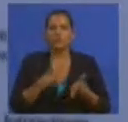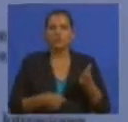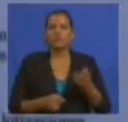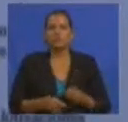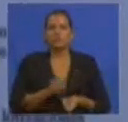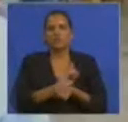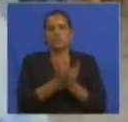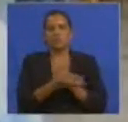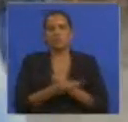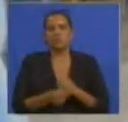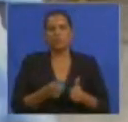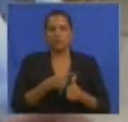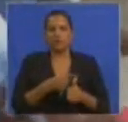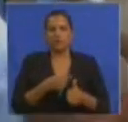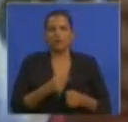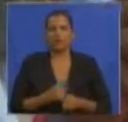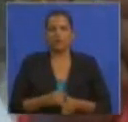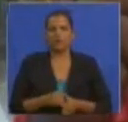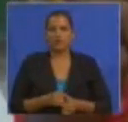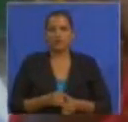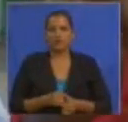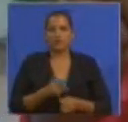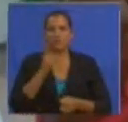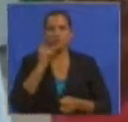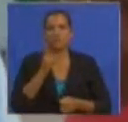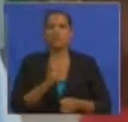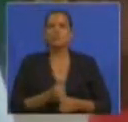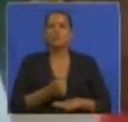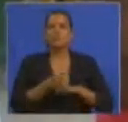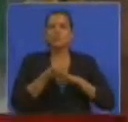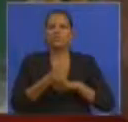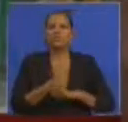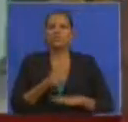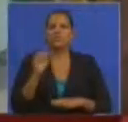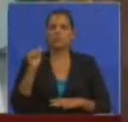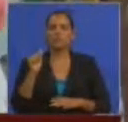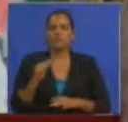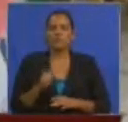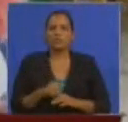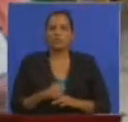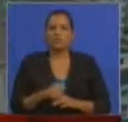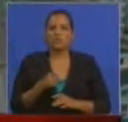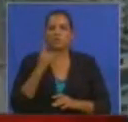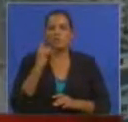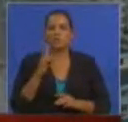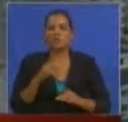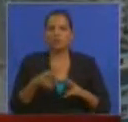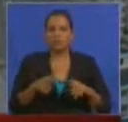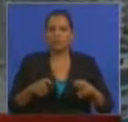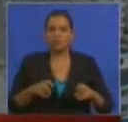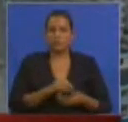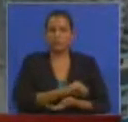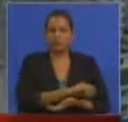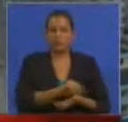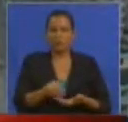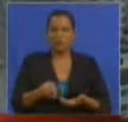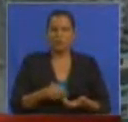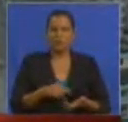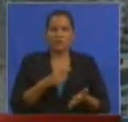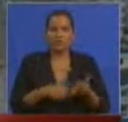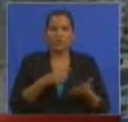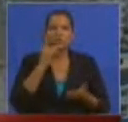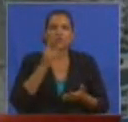fue reformada en primera instancia, dijo Eloy Barberán, director del Departamento de Avalúos y Catastros,